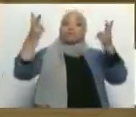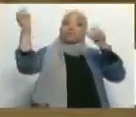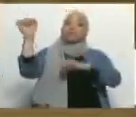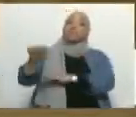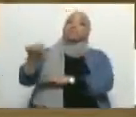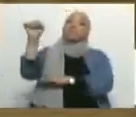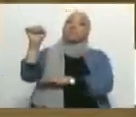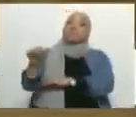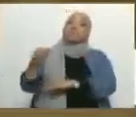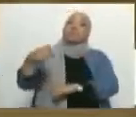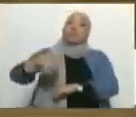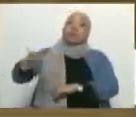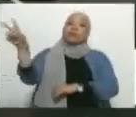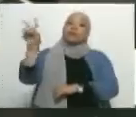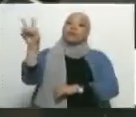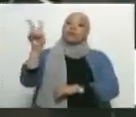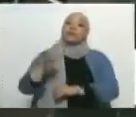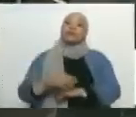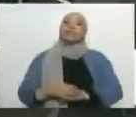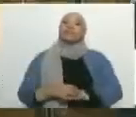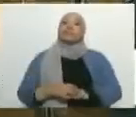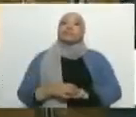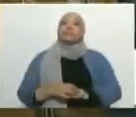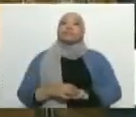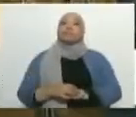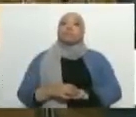autismo de este país!